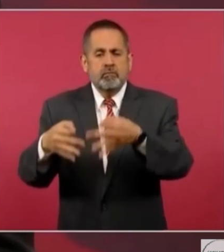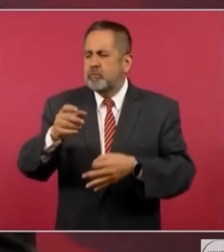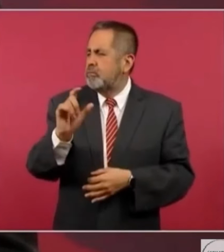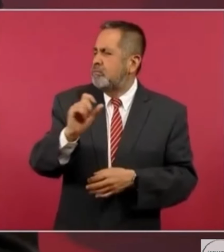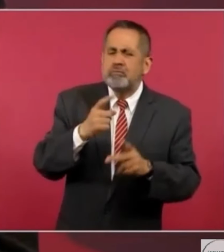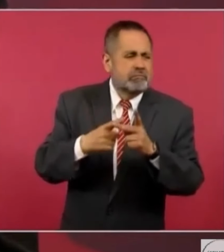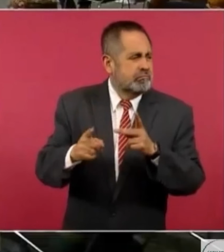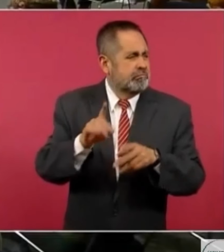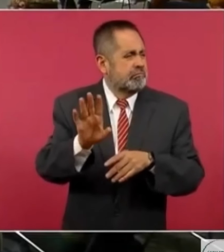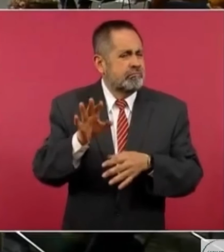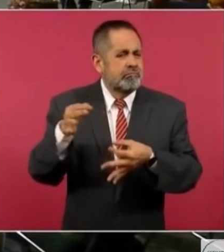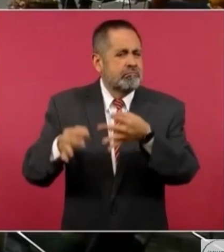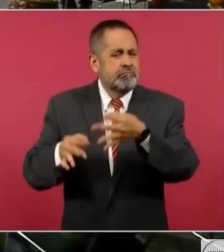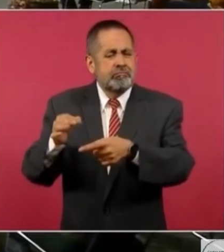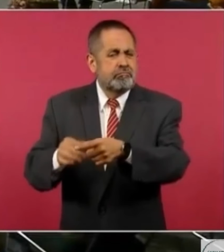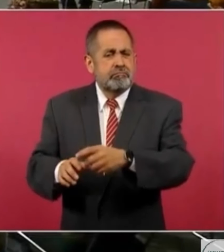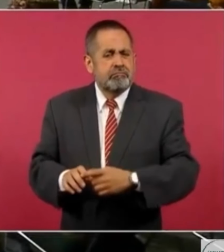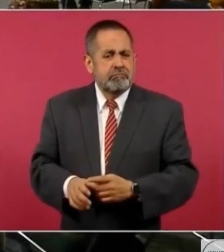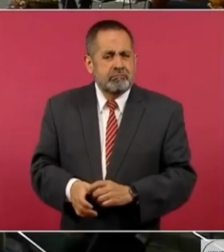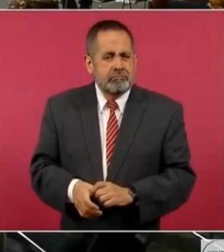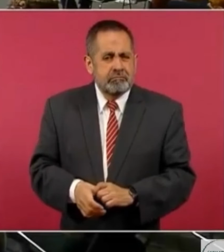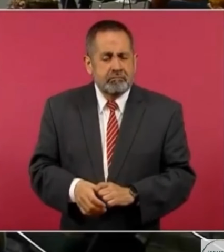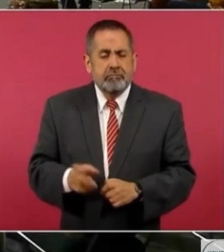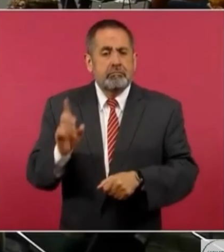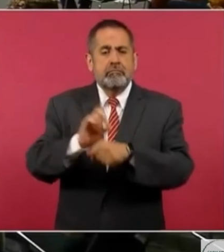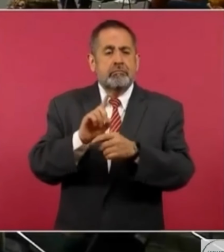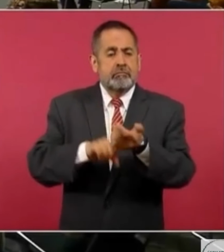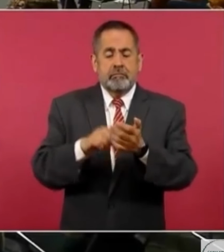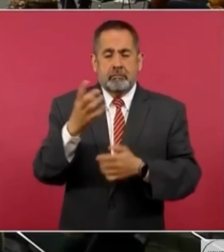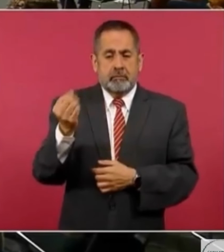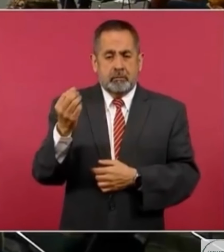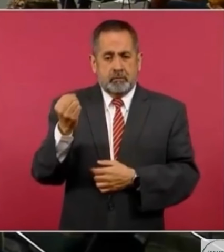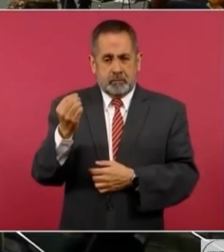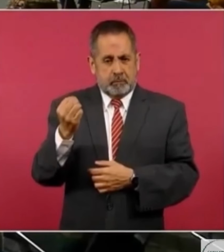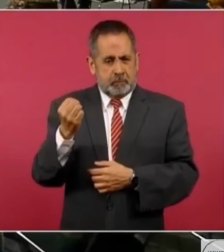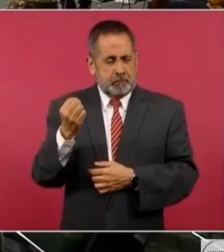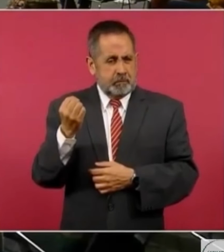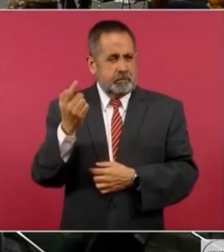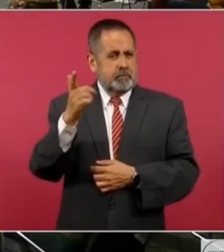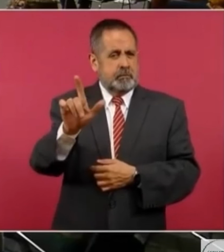¿Cuándo inicia? El 9.